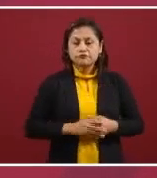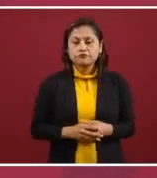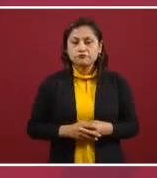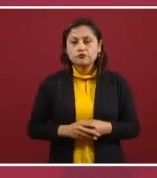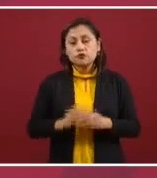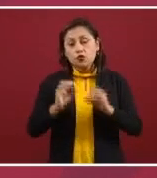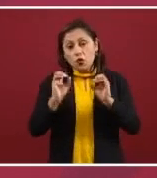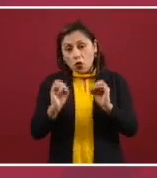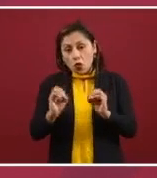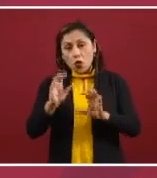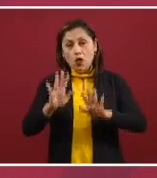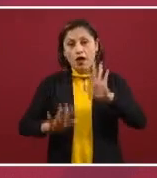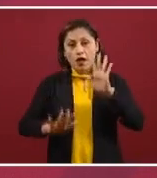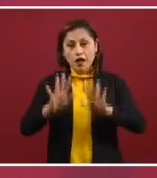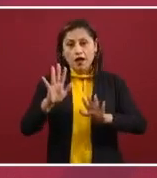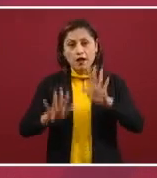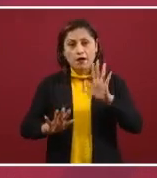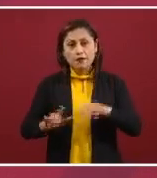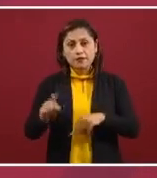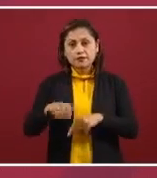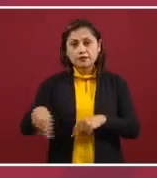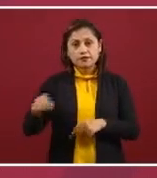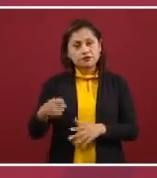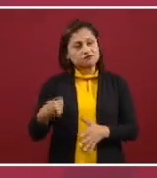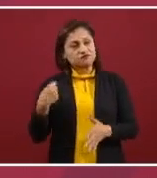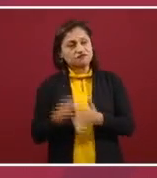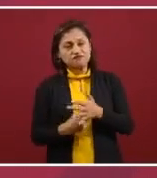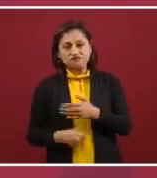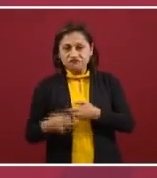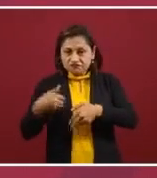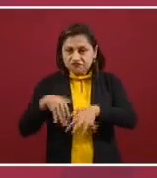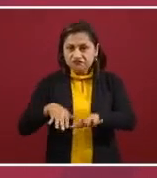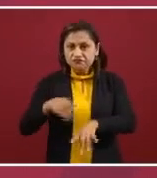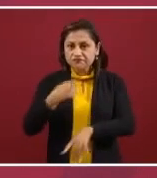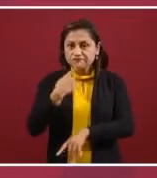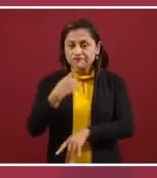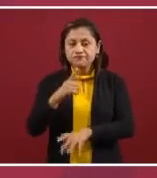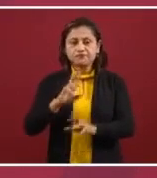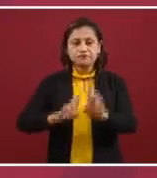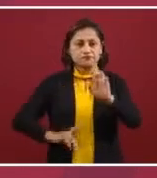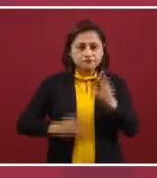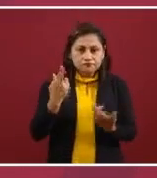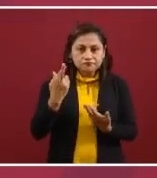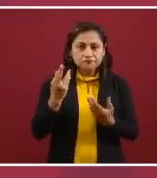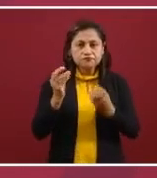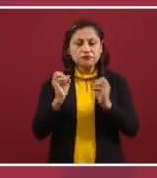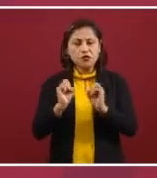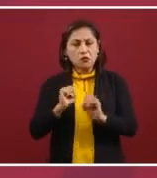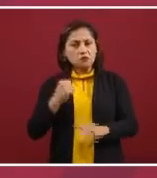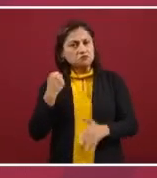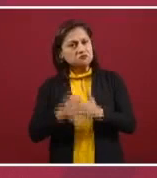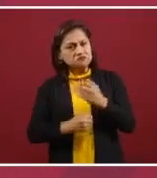presionaban con hacer huelgas o con protestar.